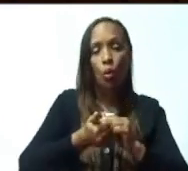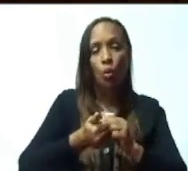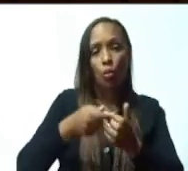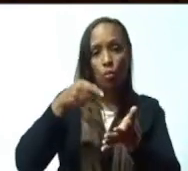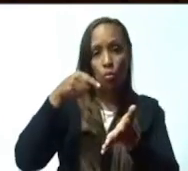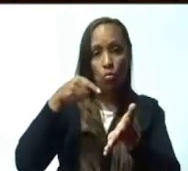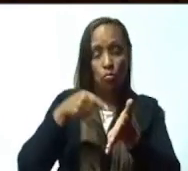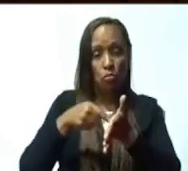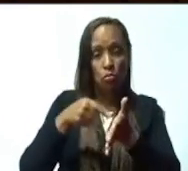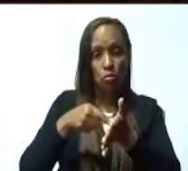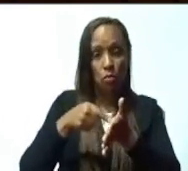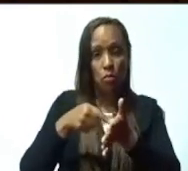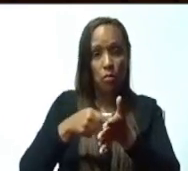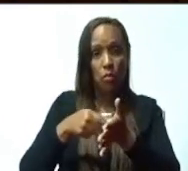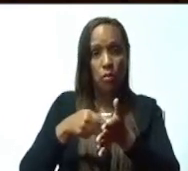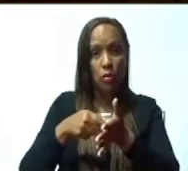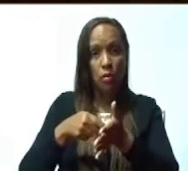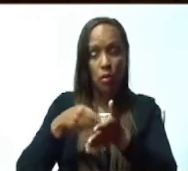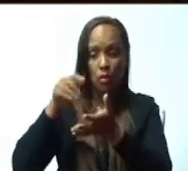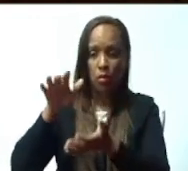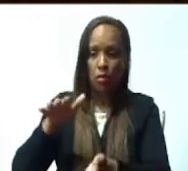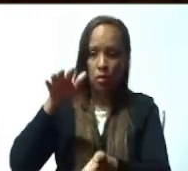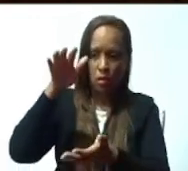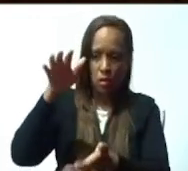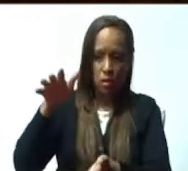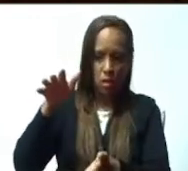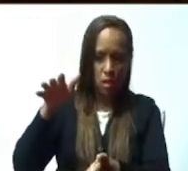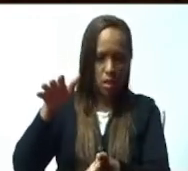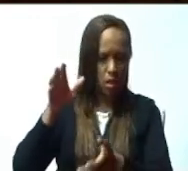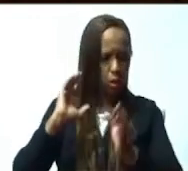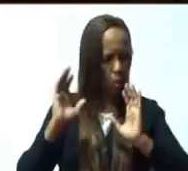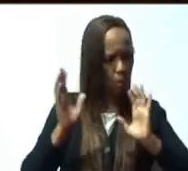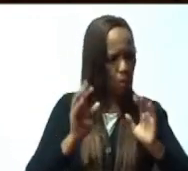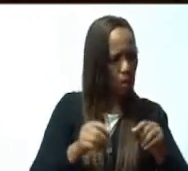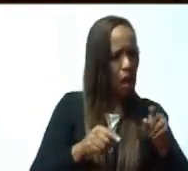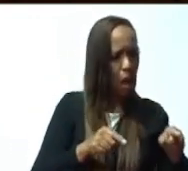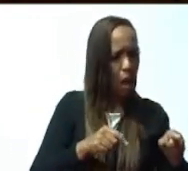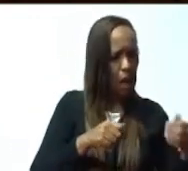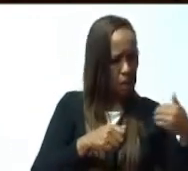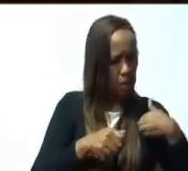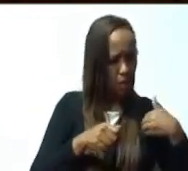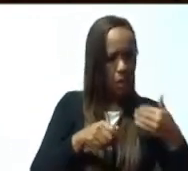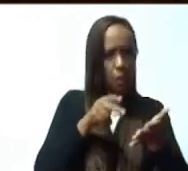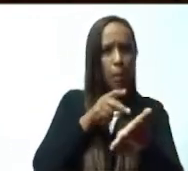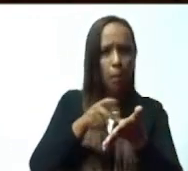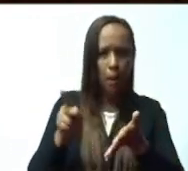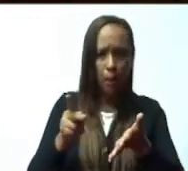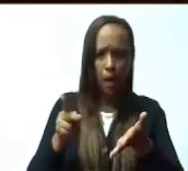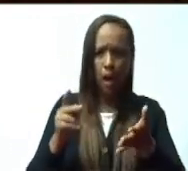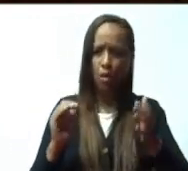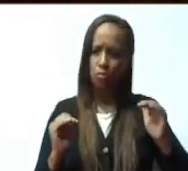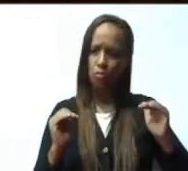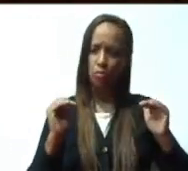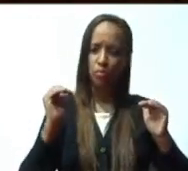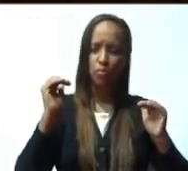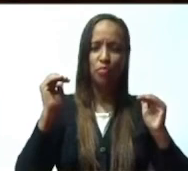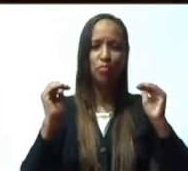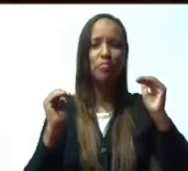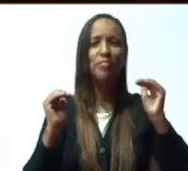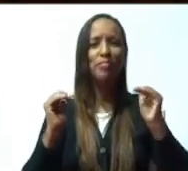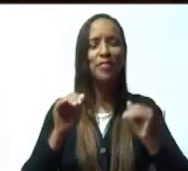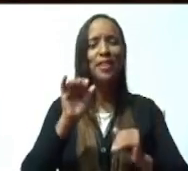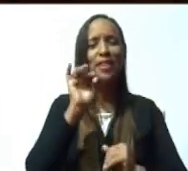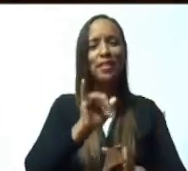público sea compatible con la capacidad de pago del Estado. Eso es lo que tenemos que preguntarle al ministro de Hacienda y